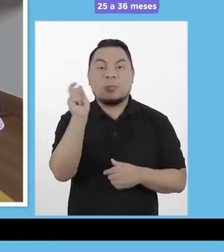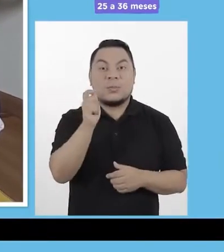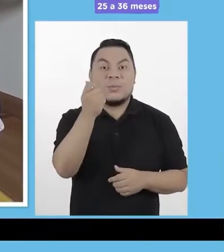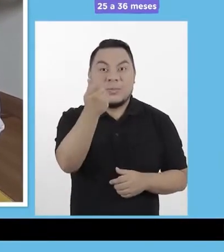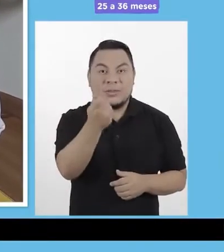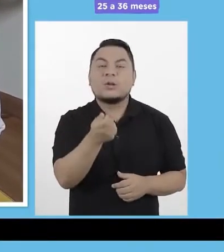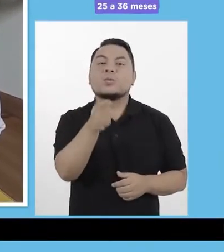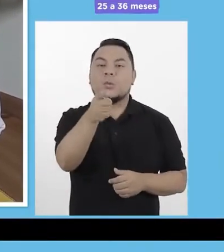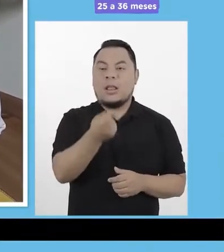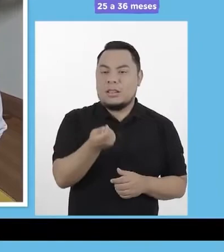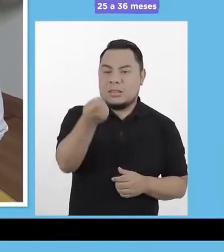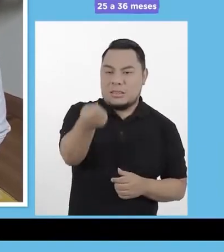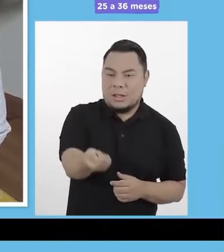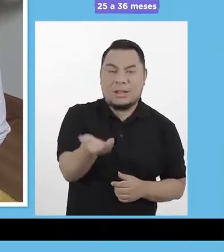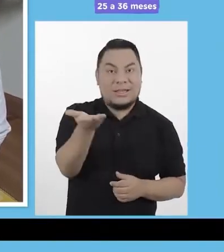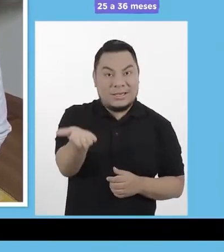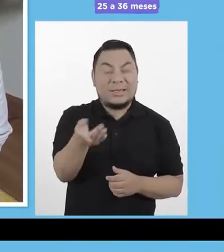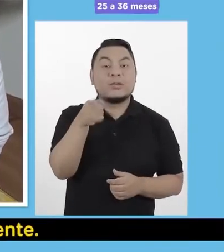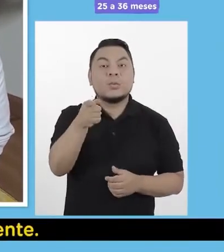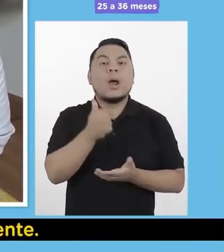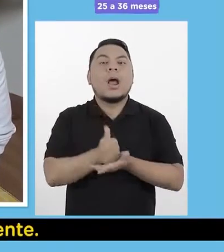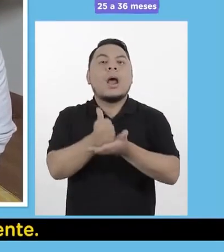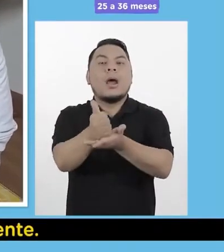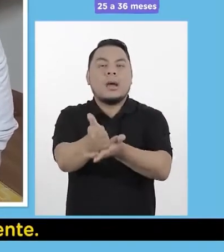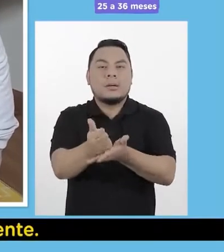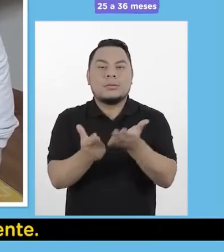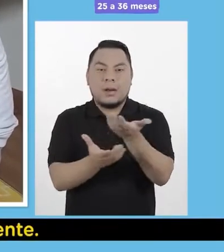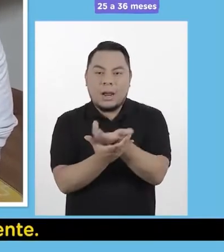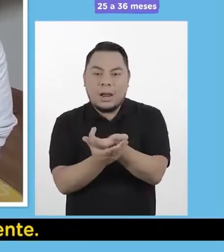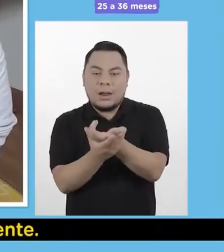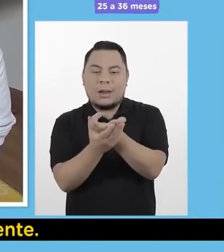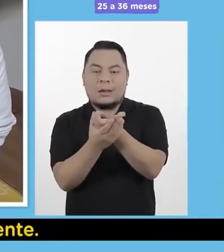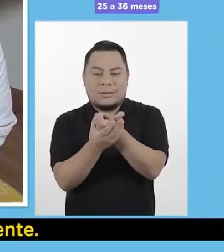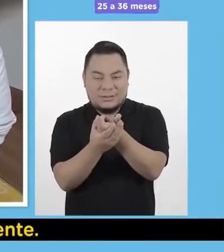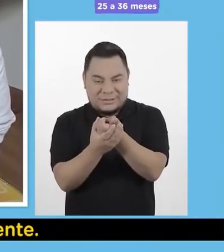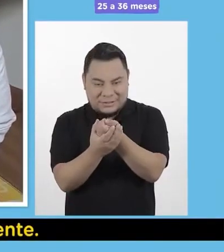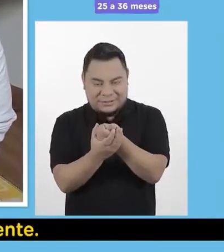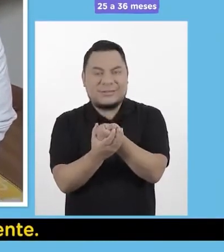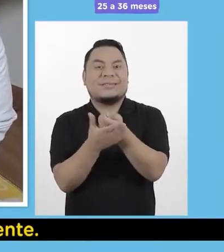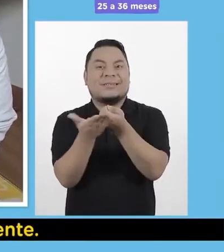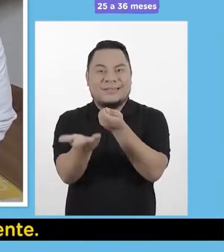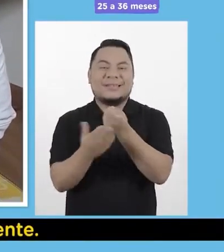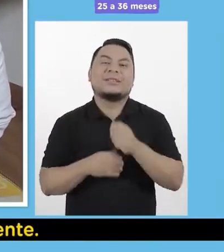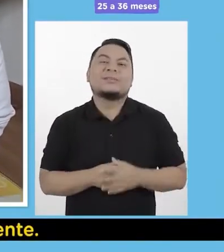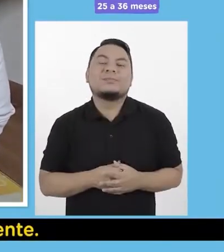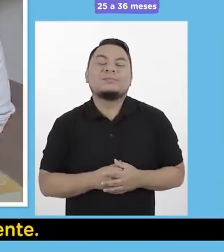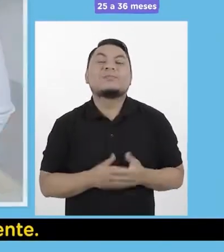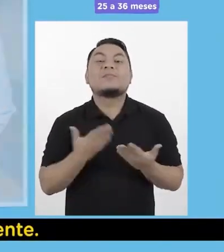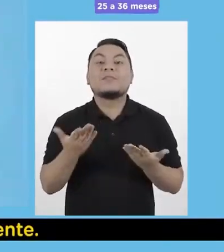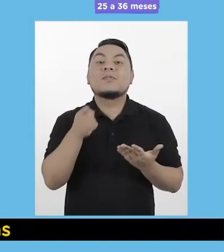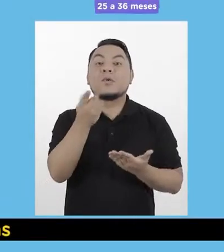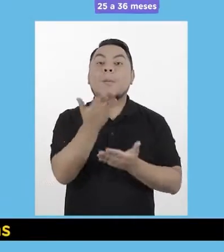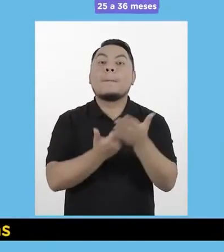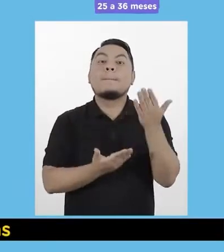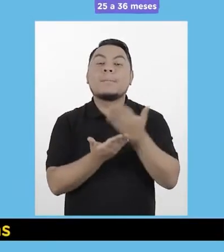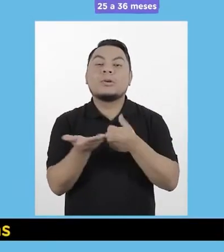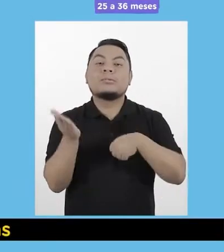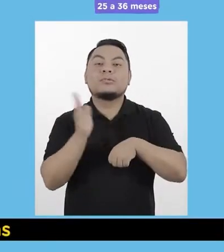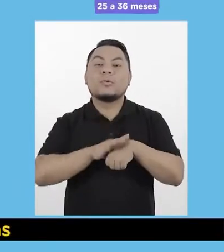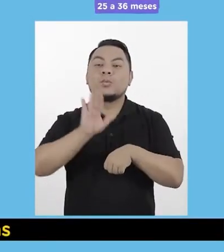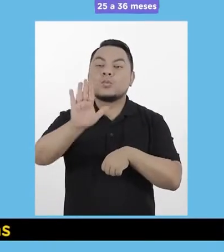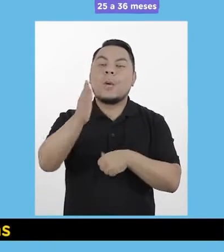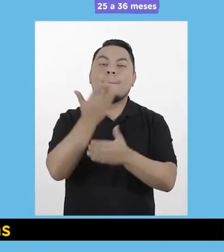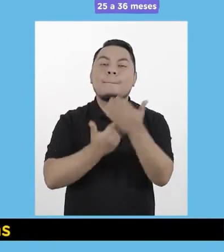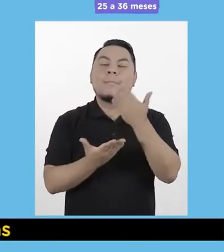Toma el plumón y dáselo. Ayúdalo a sujetarlo adecuadamente. Pon tus